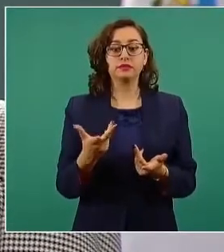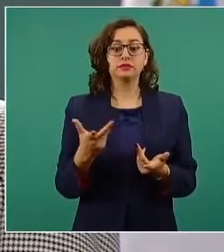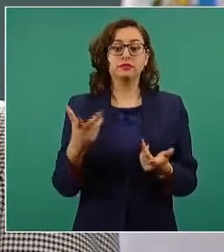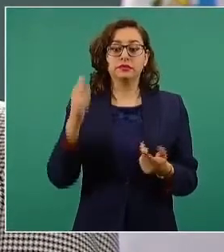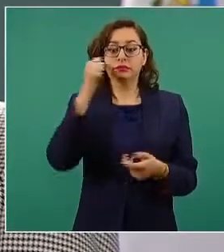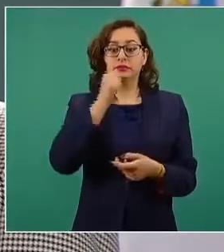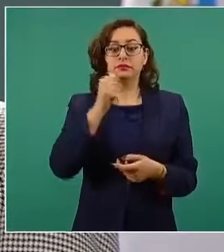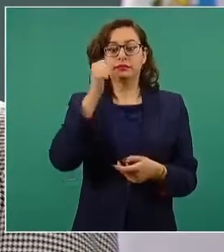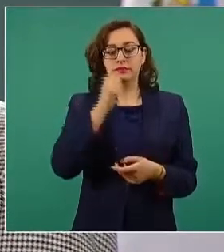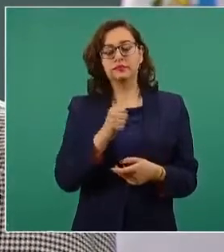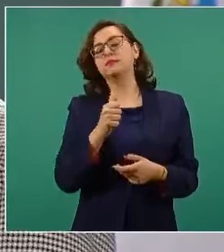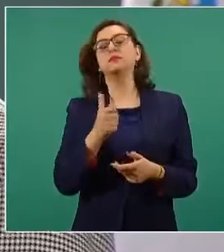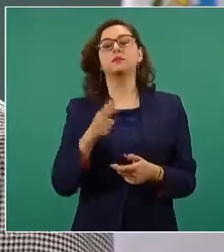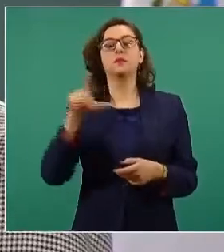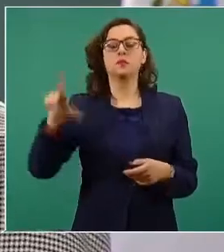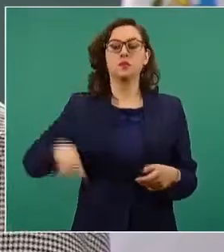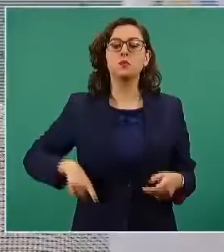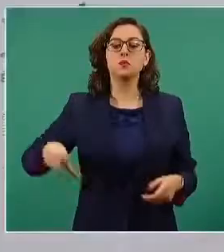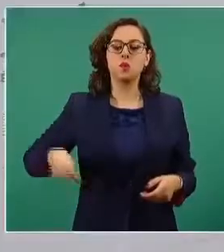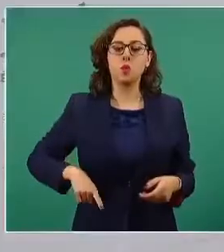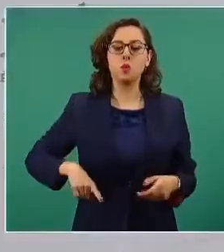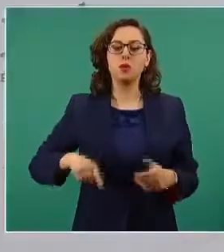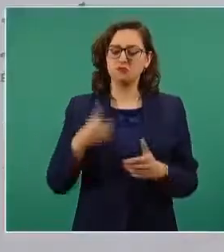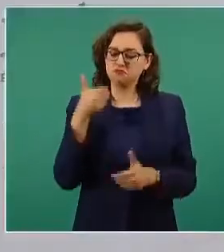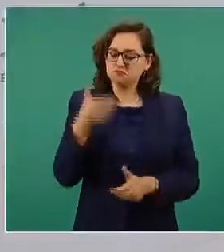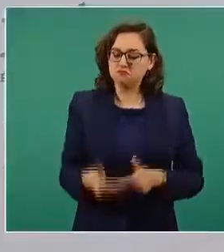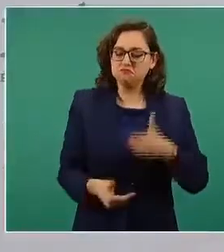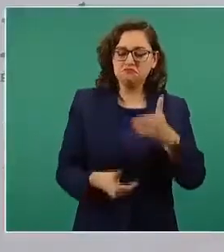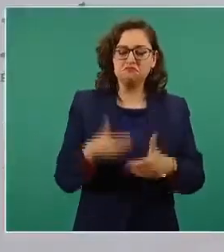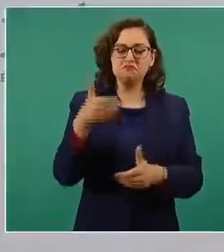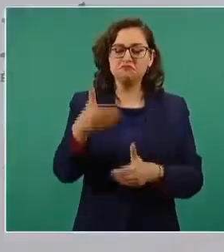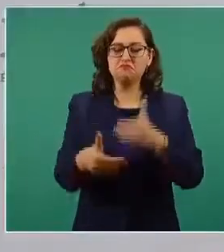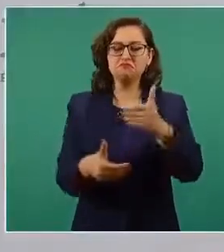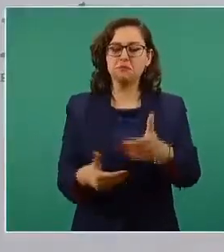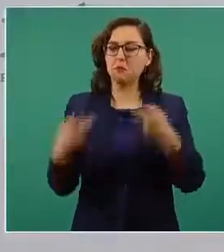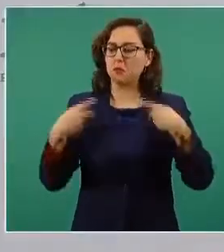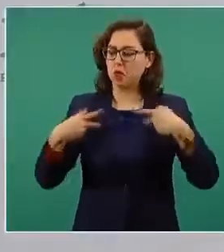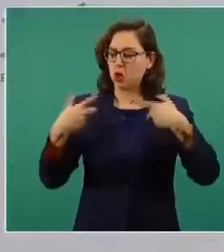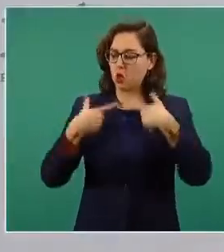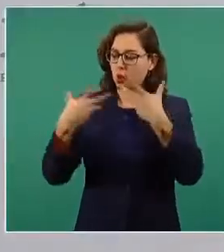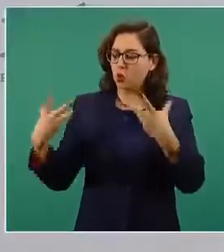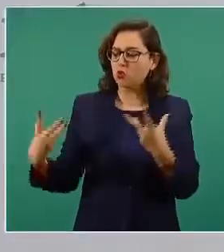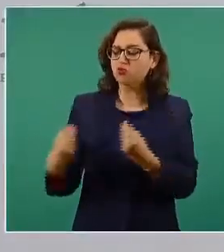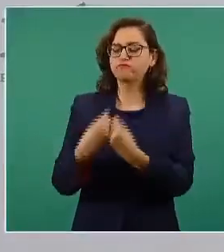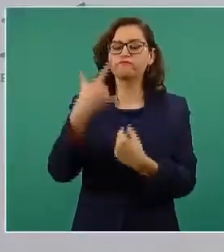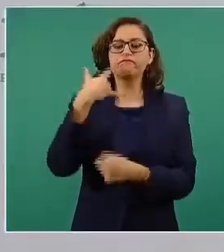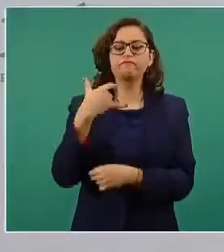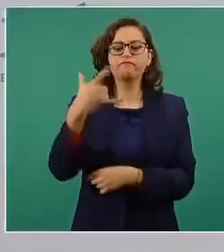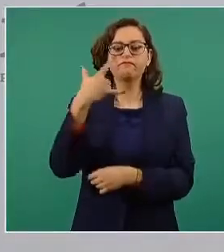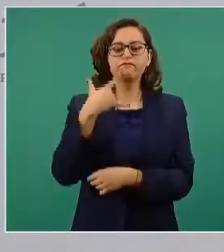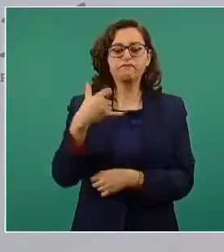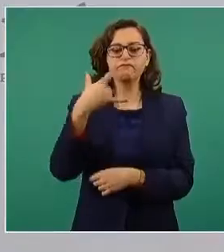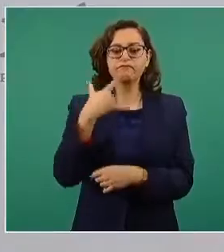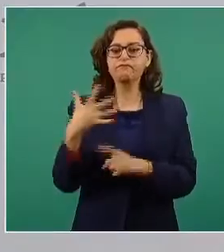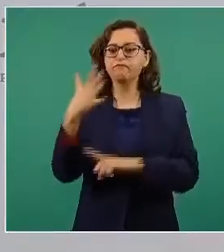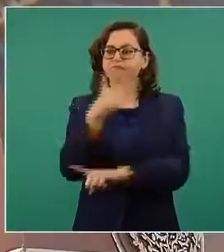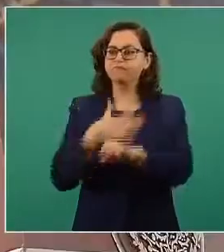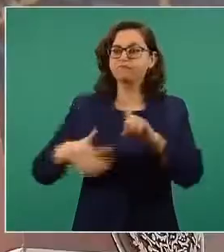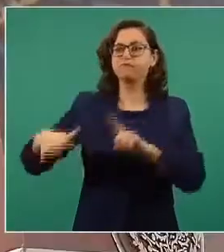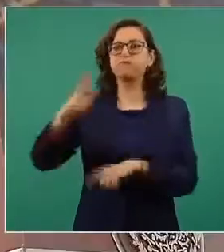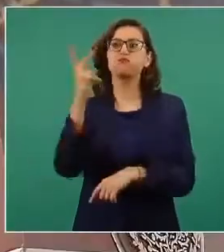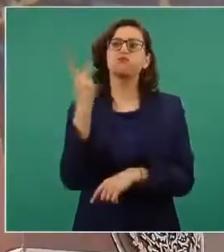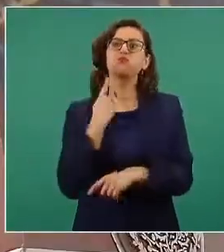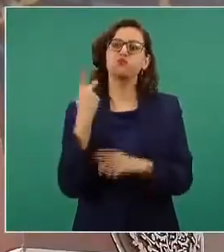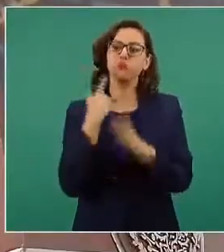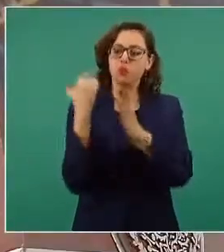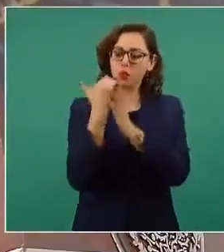populares y progresistas, sabemos que más allá de nuestros esfuerzos para transformar las políticas